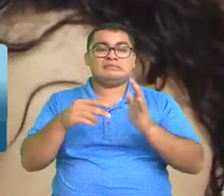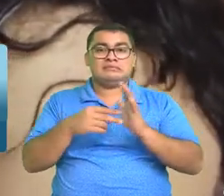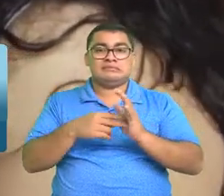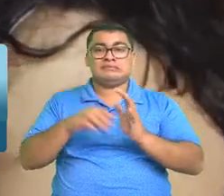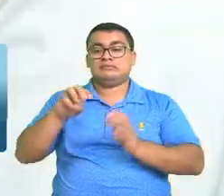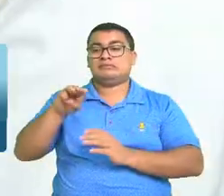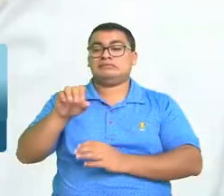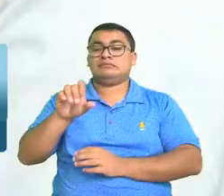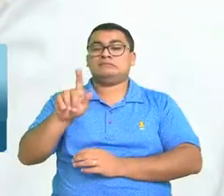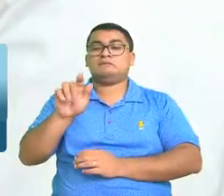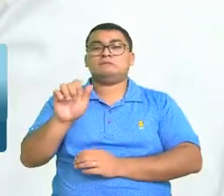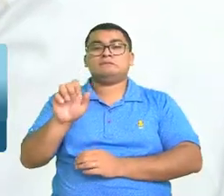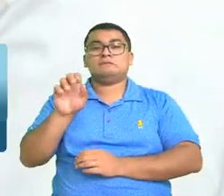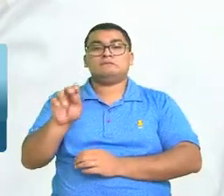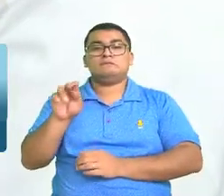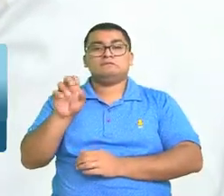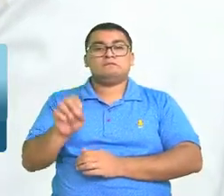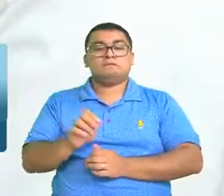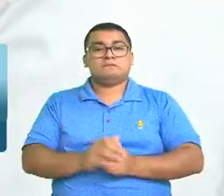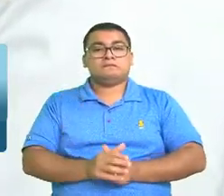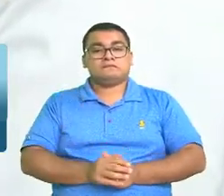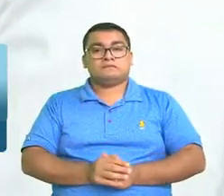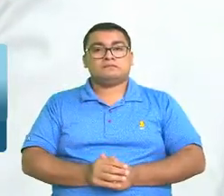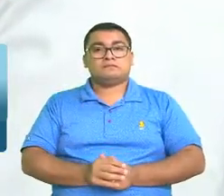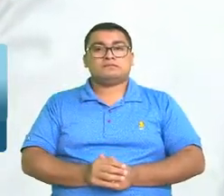metano, ¿verdad? Y